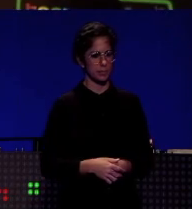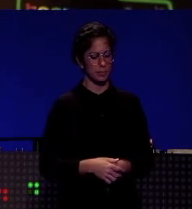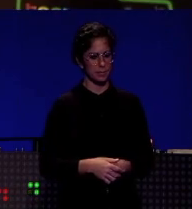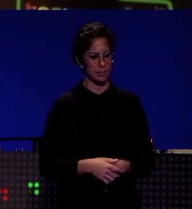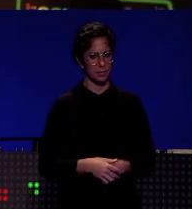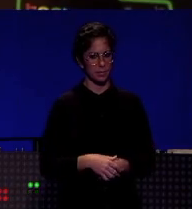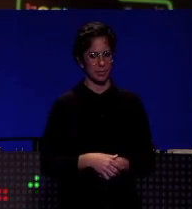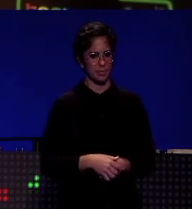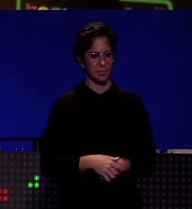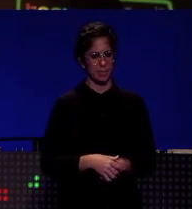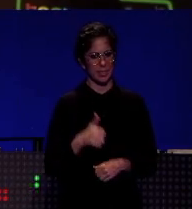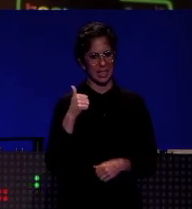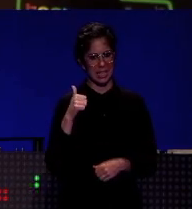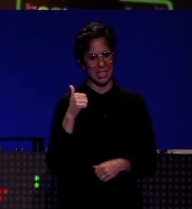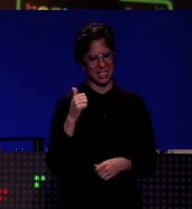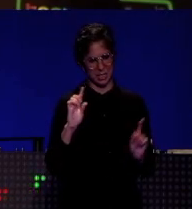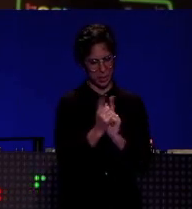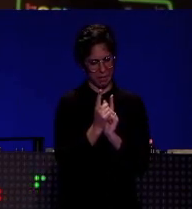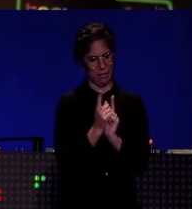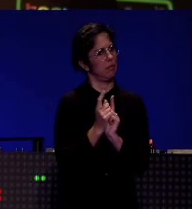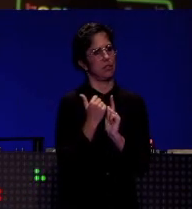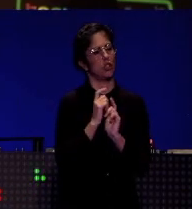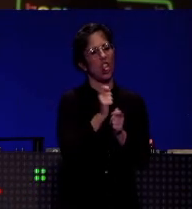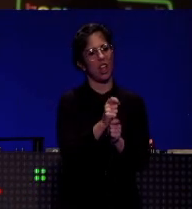es muy breve no os voy a cansar